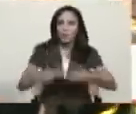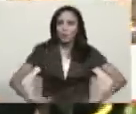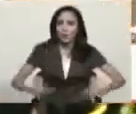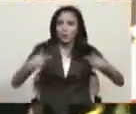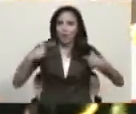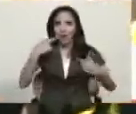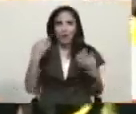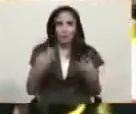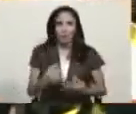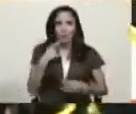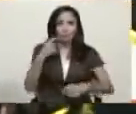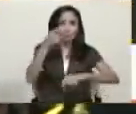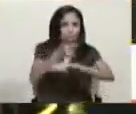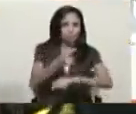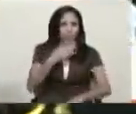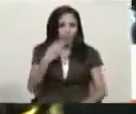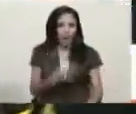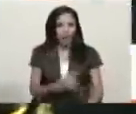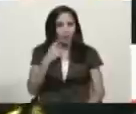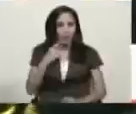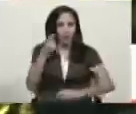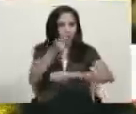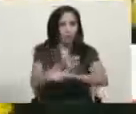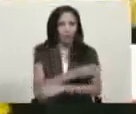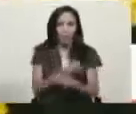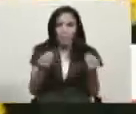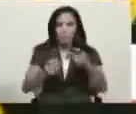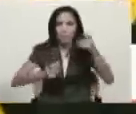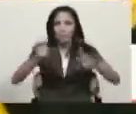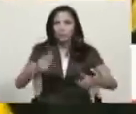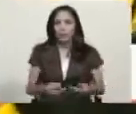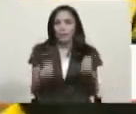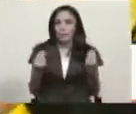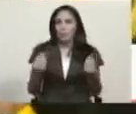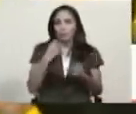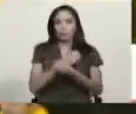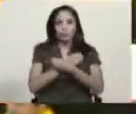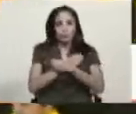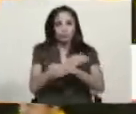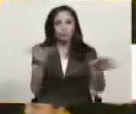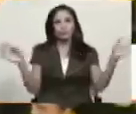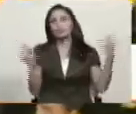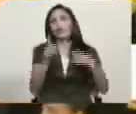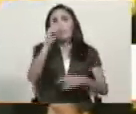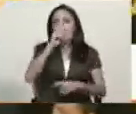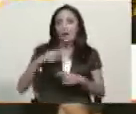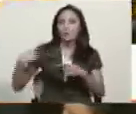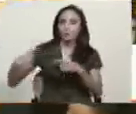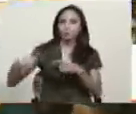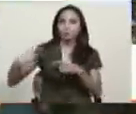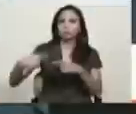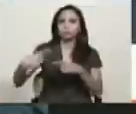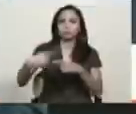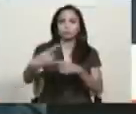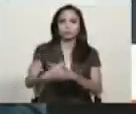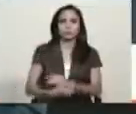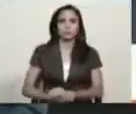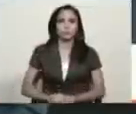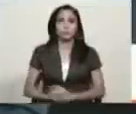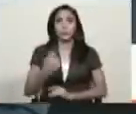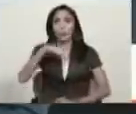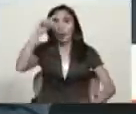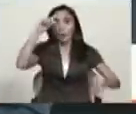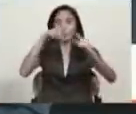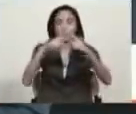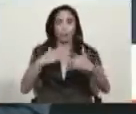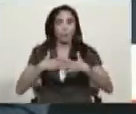pueblos, graduar médicos y médicas por miles y miles y miles, un año y otro año y otro año, para llevar